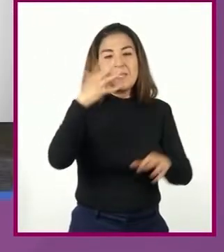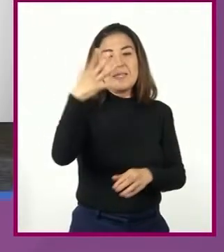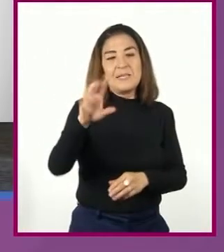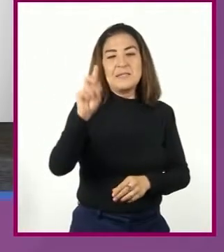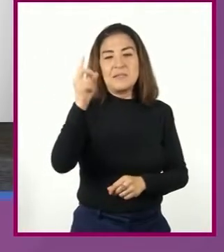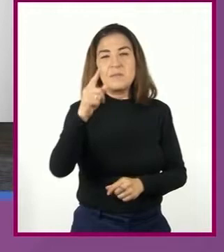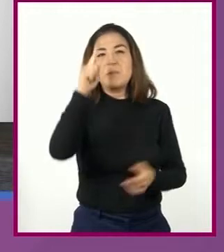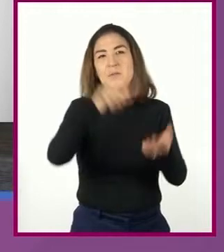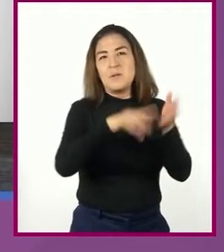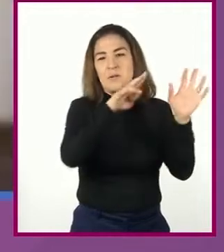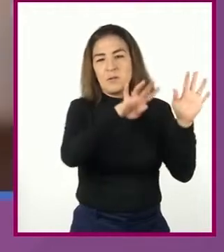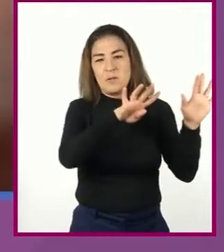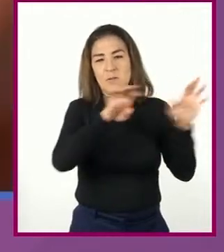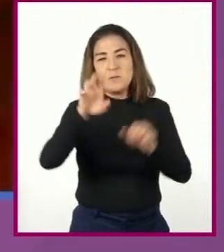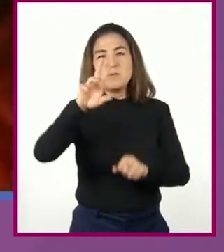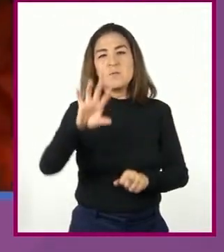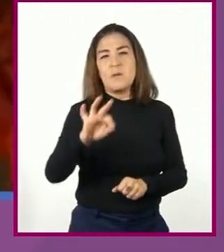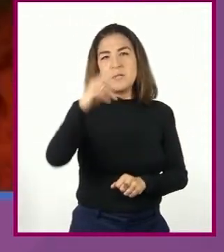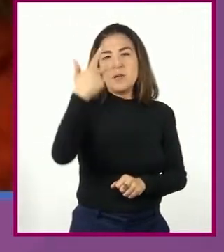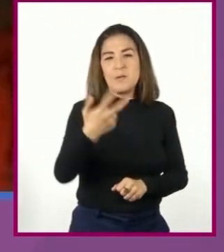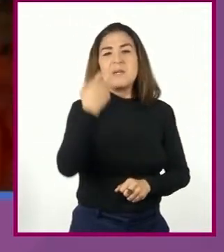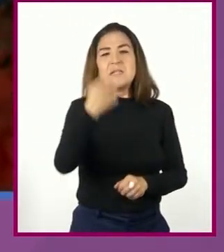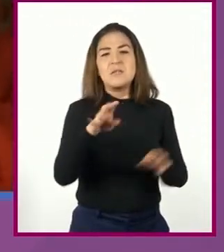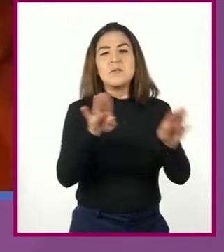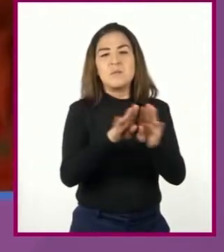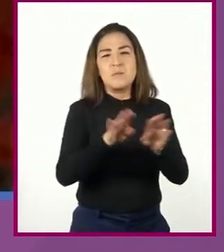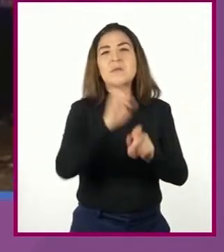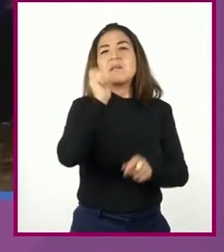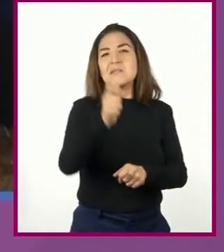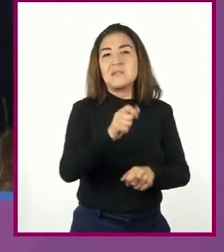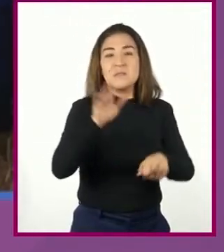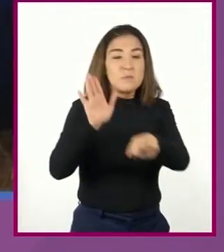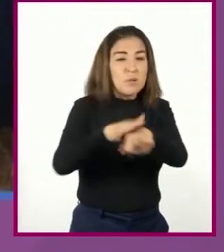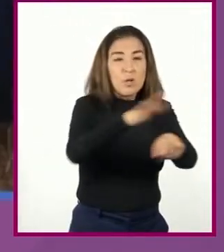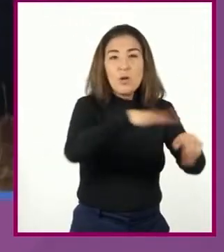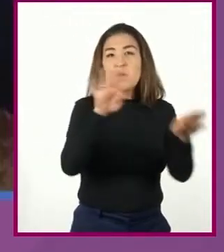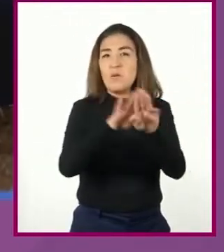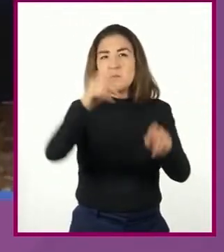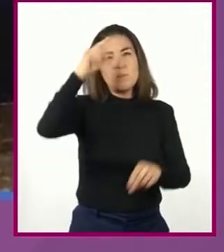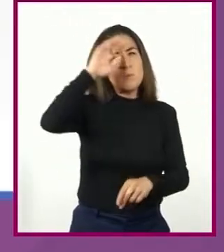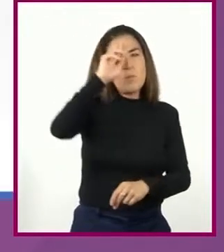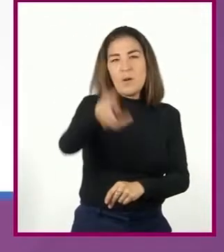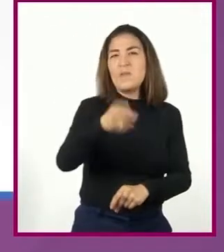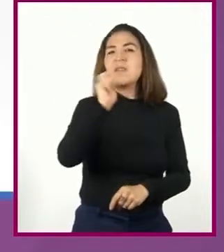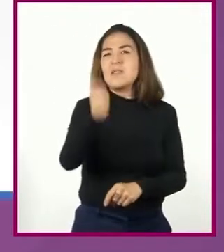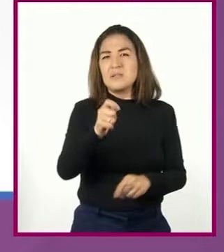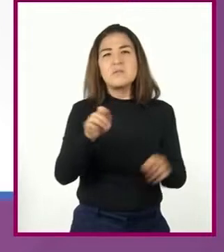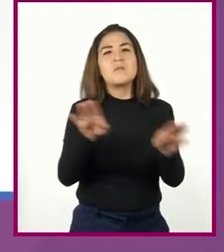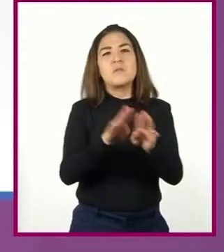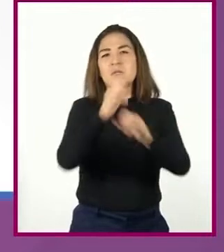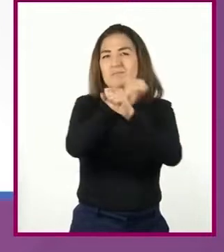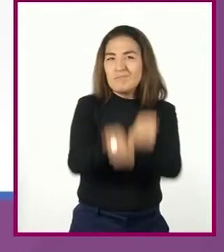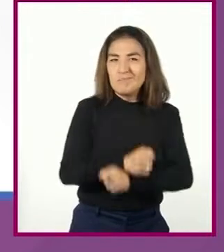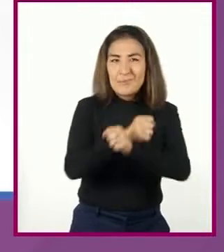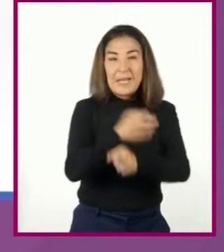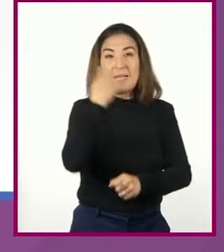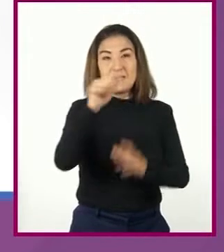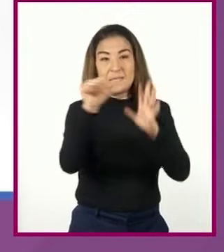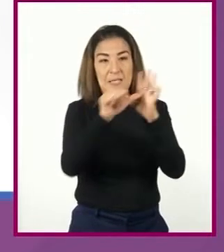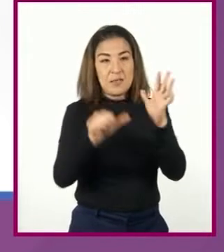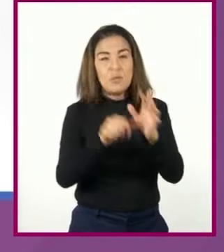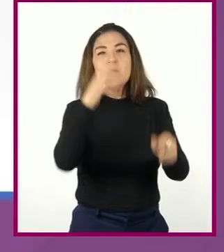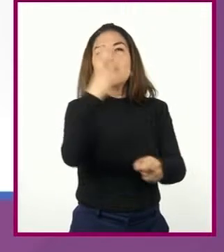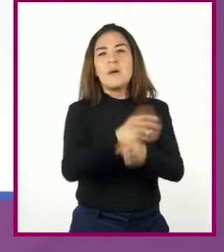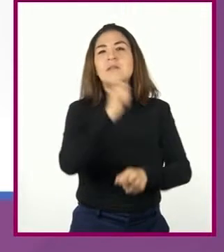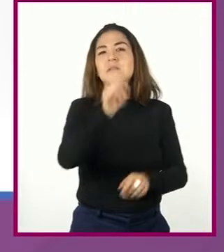de 1948, en la que queda prohibida cualquier forma de esclavitud. En el artículo 4 se establece